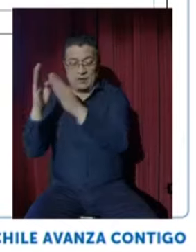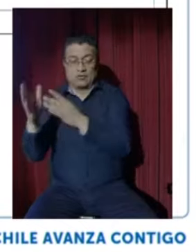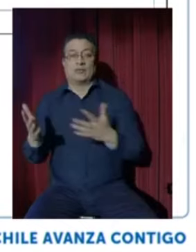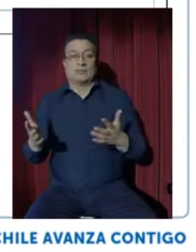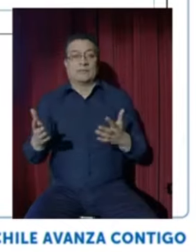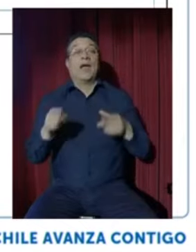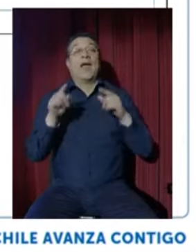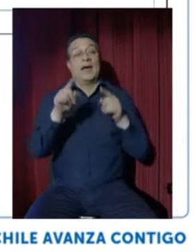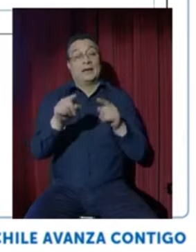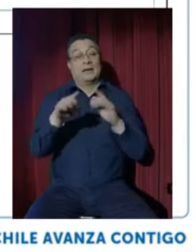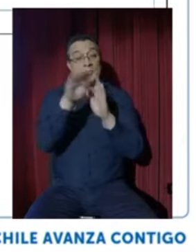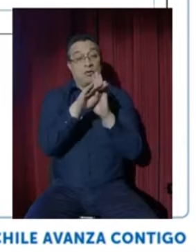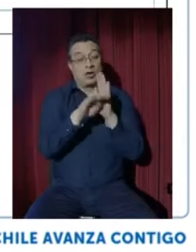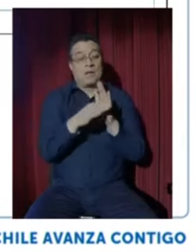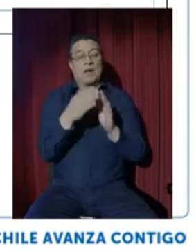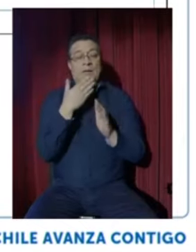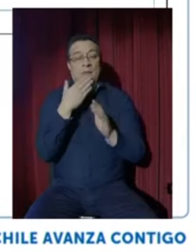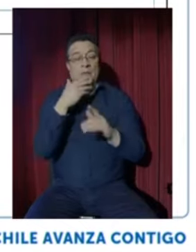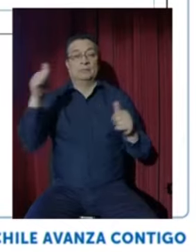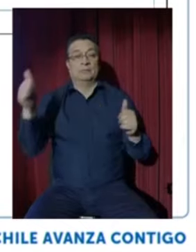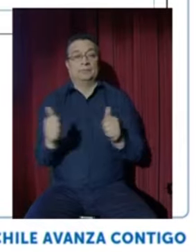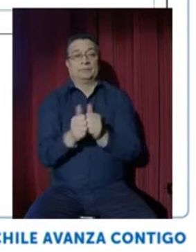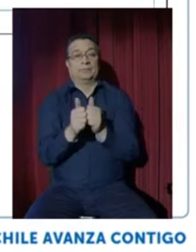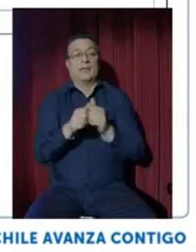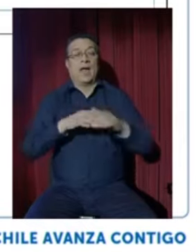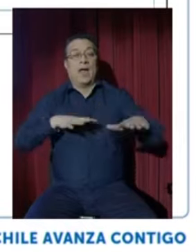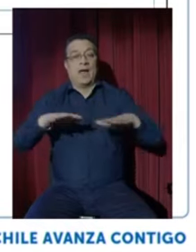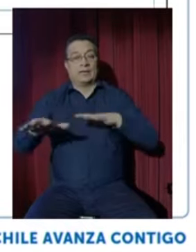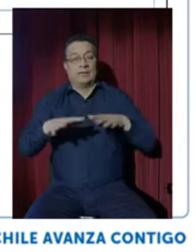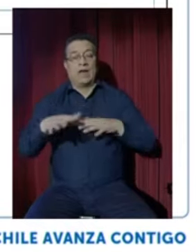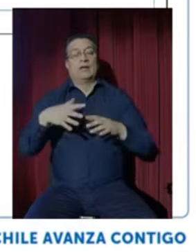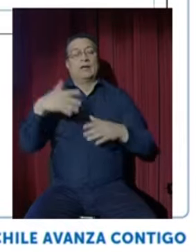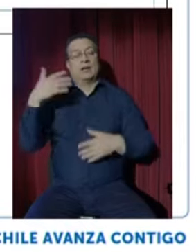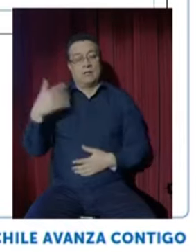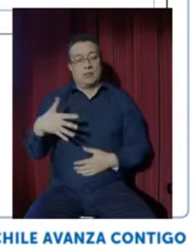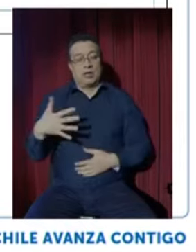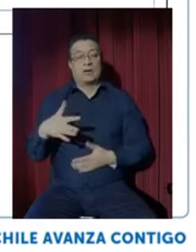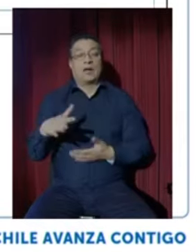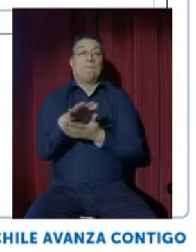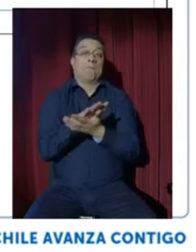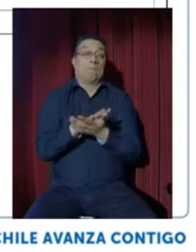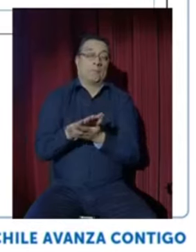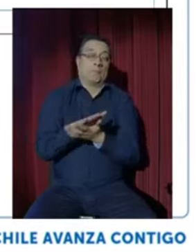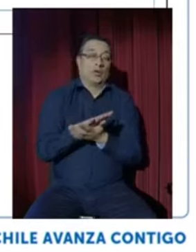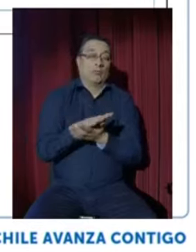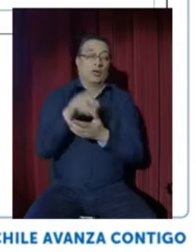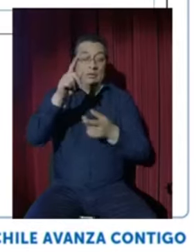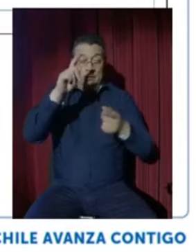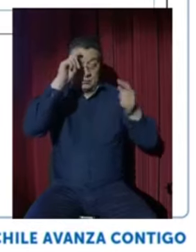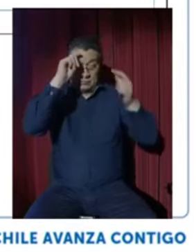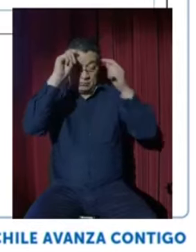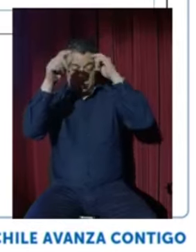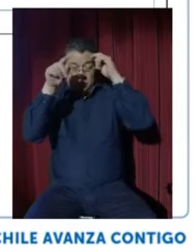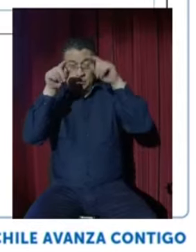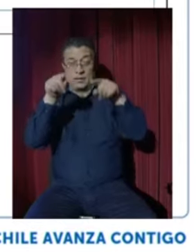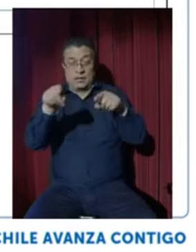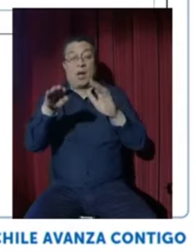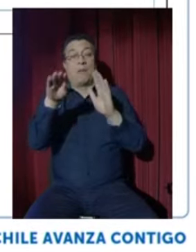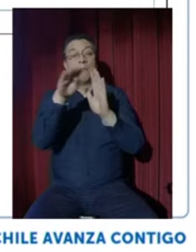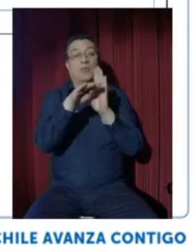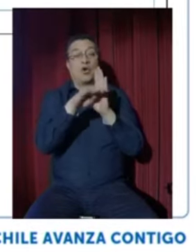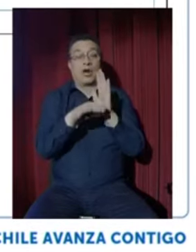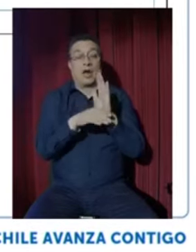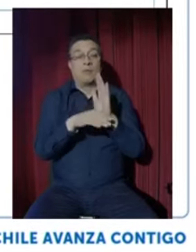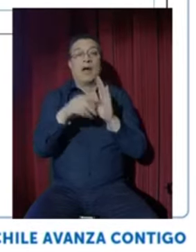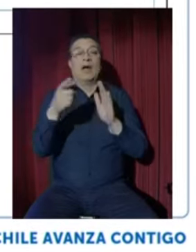cierto este programa también va acompañado de algunas actividades claves como es la creación del del programa